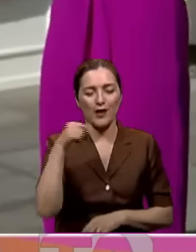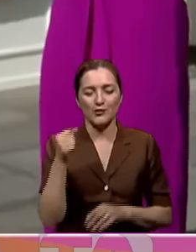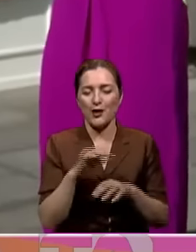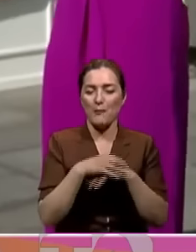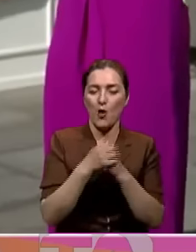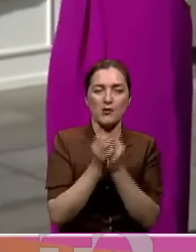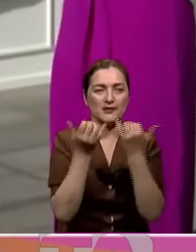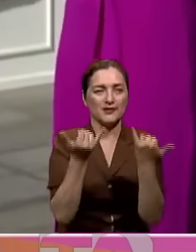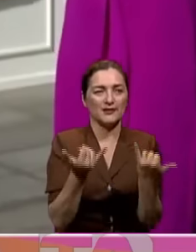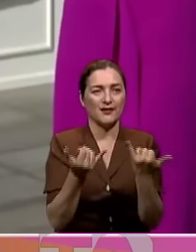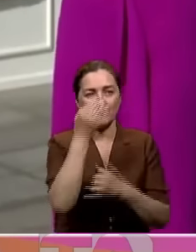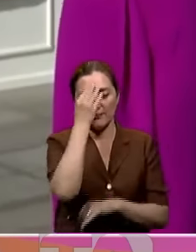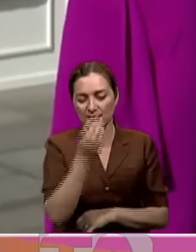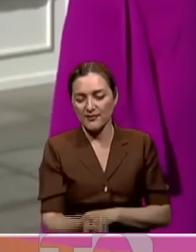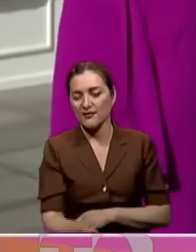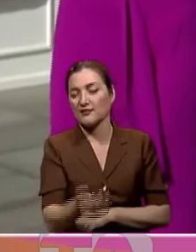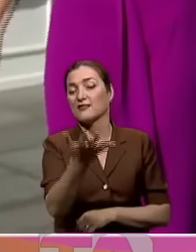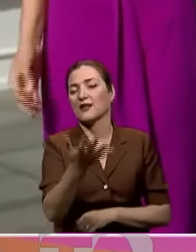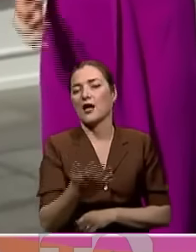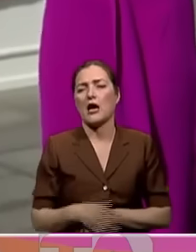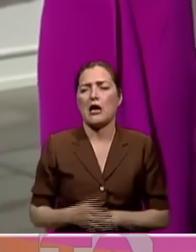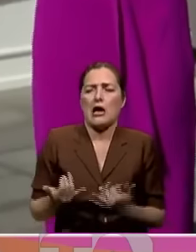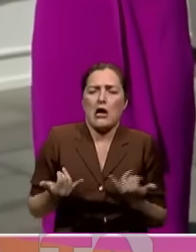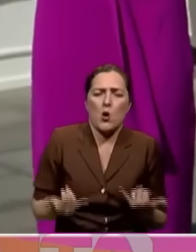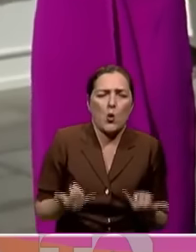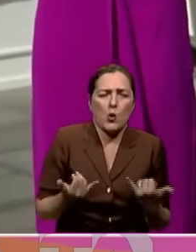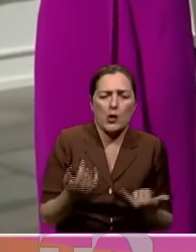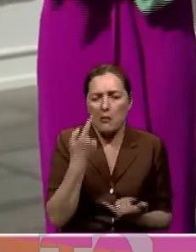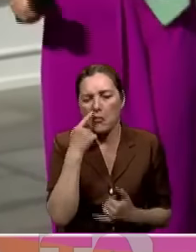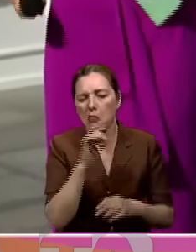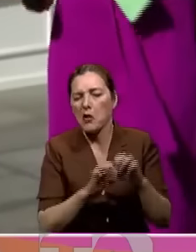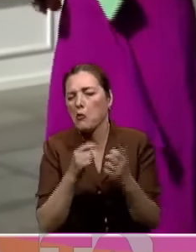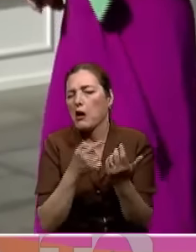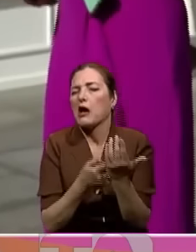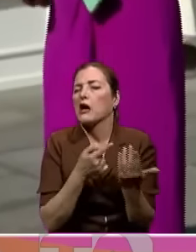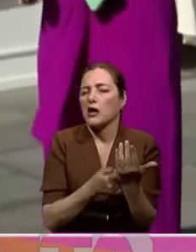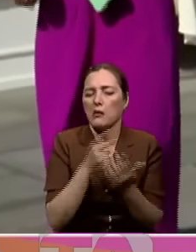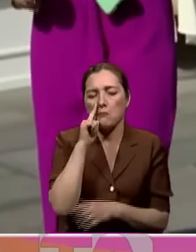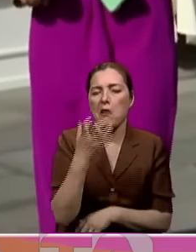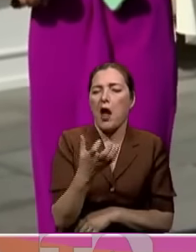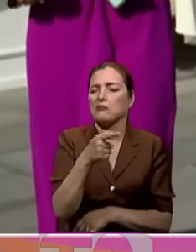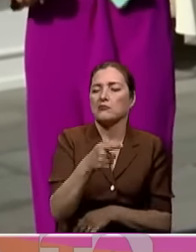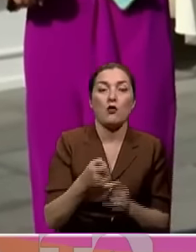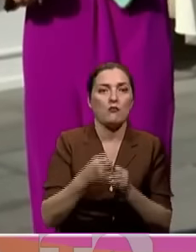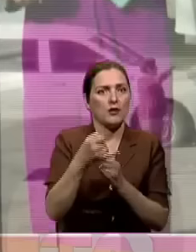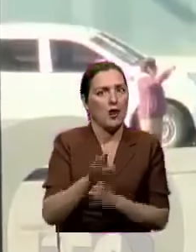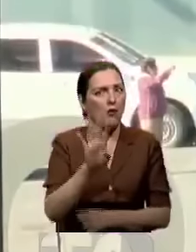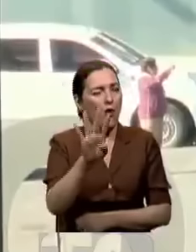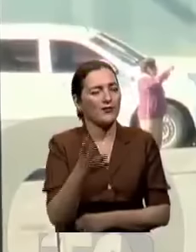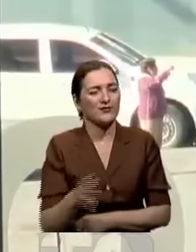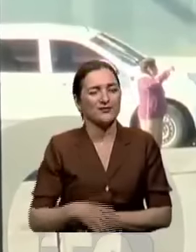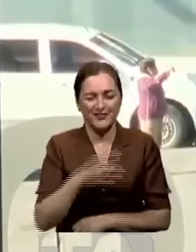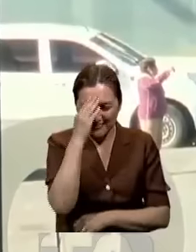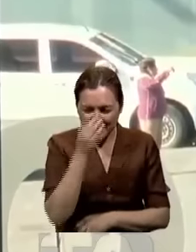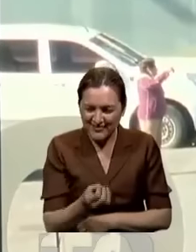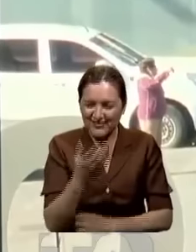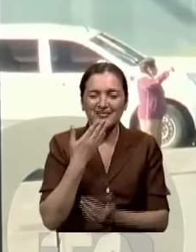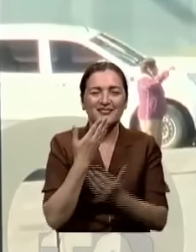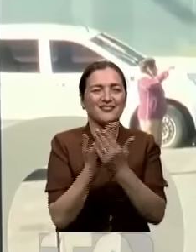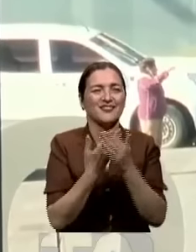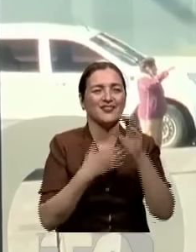querido David, muy buenos días. ¿Qué esperas el día de hoy ya en esta gran final? Muy buenos días, Steffi, Alberto. Gracias al Museo de la